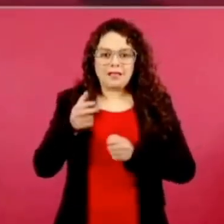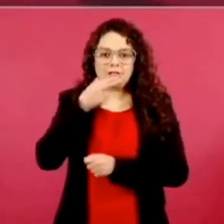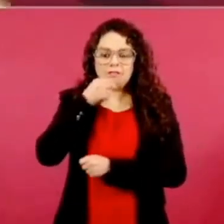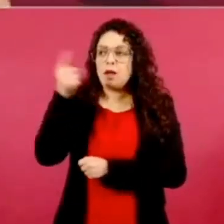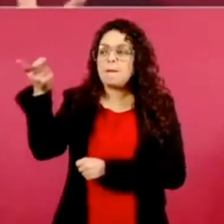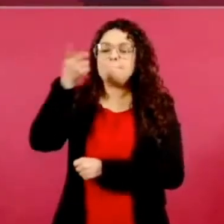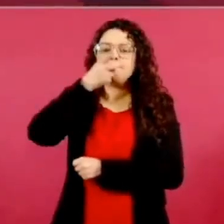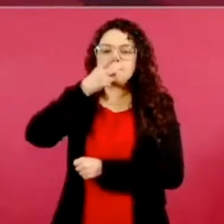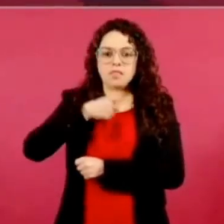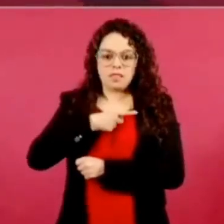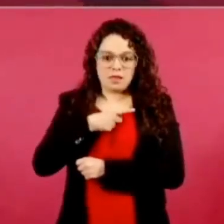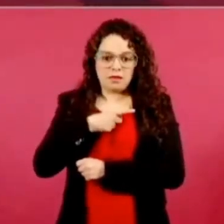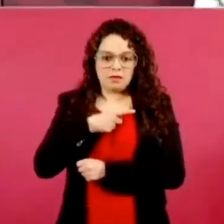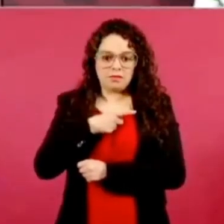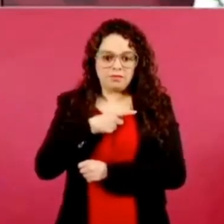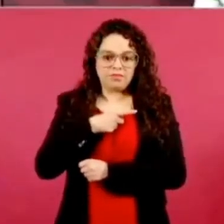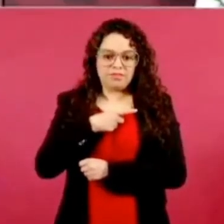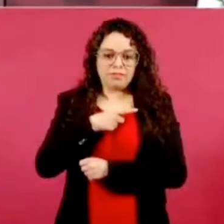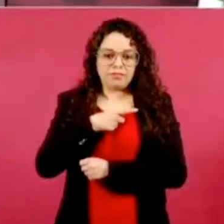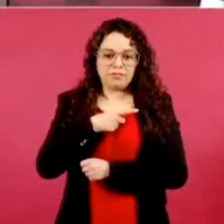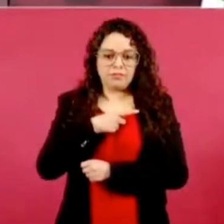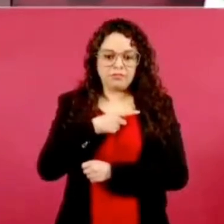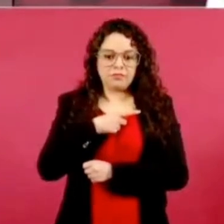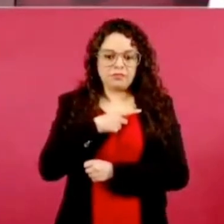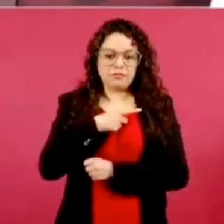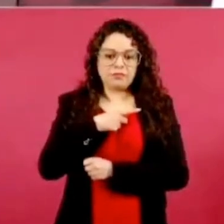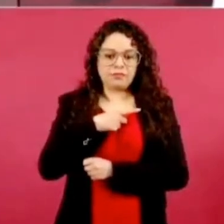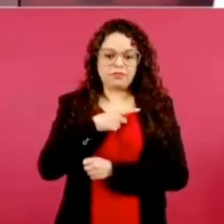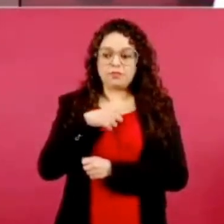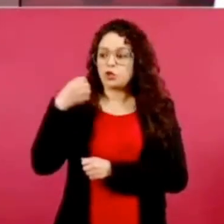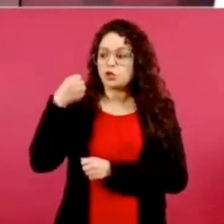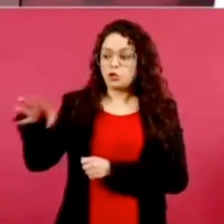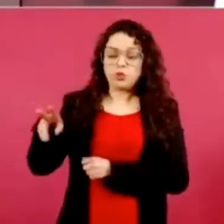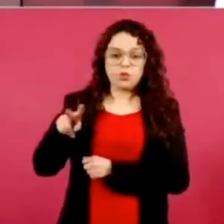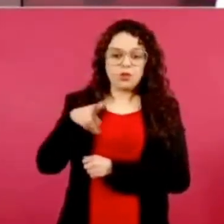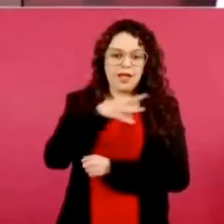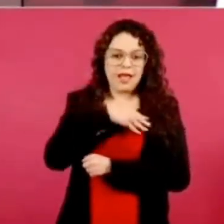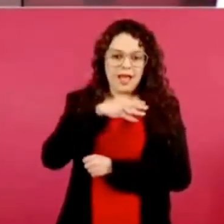que el novio de su hija